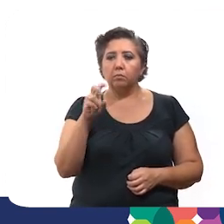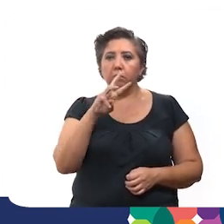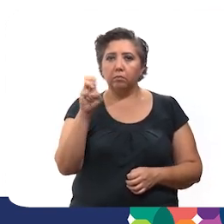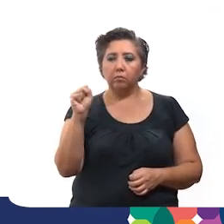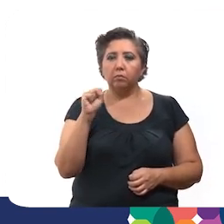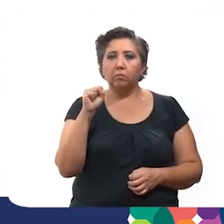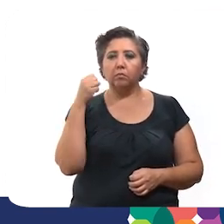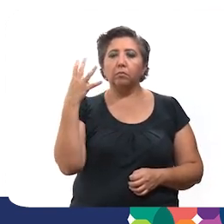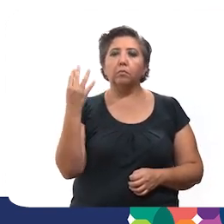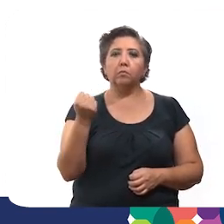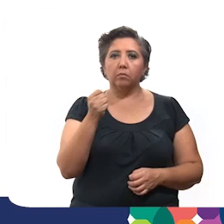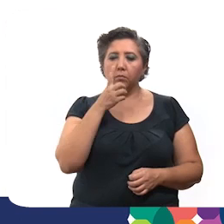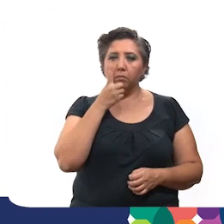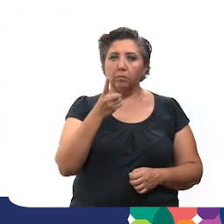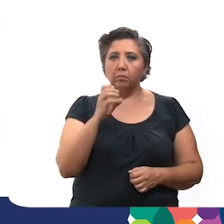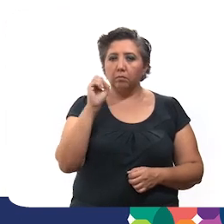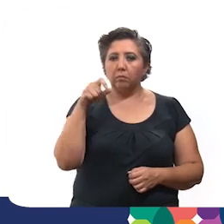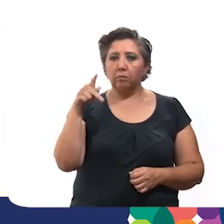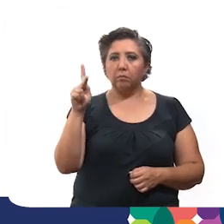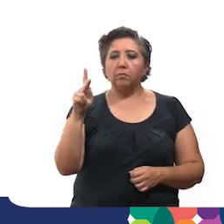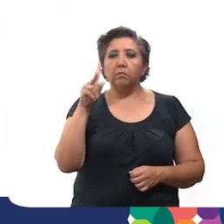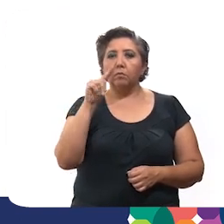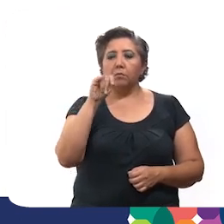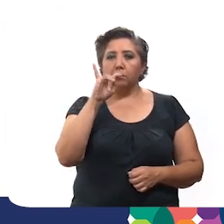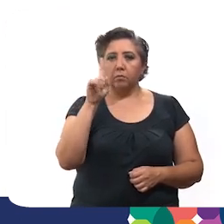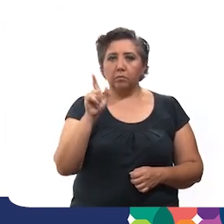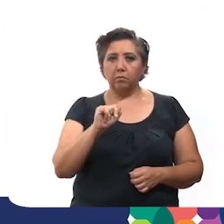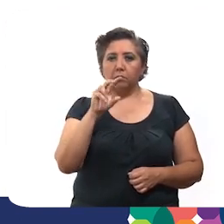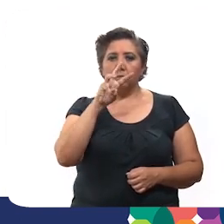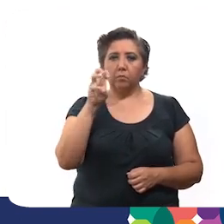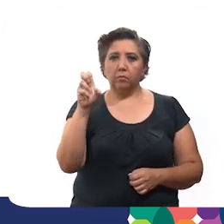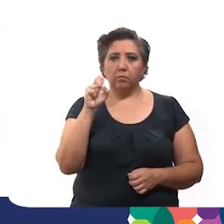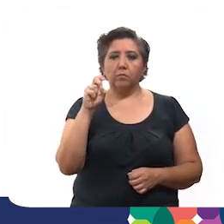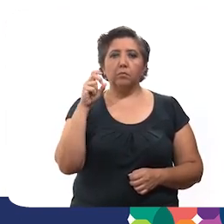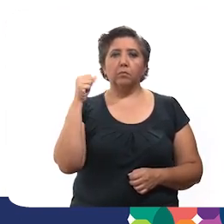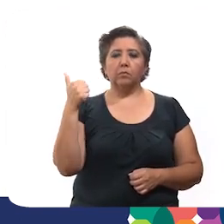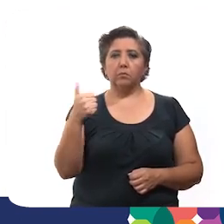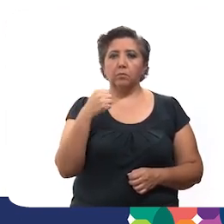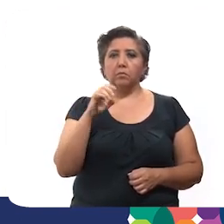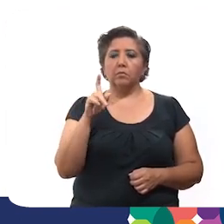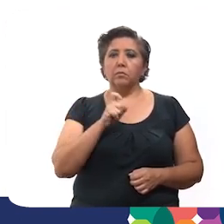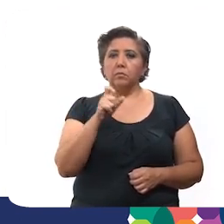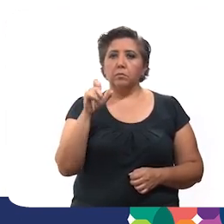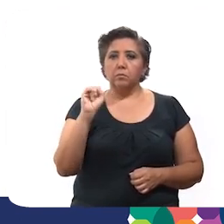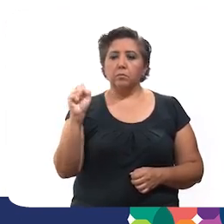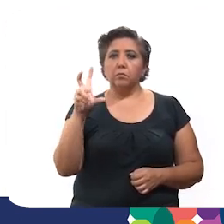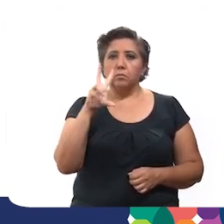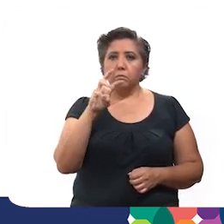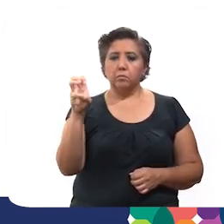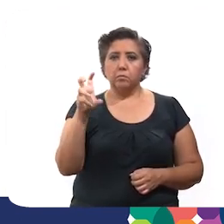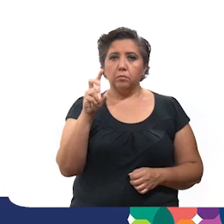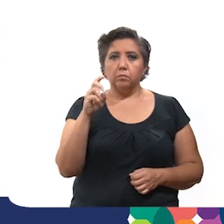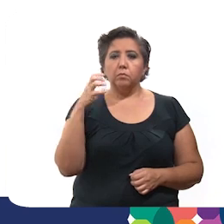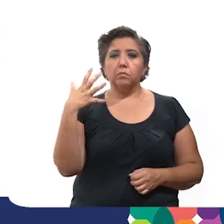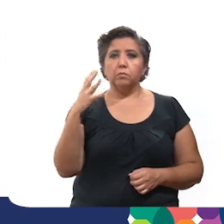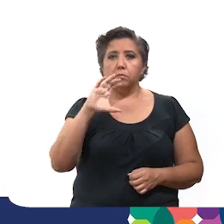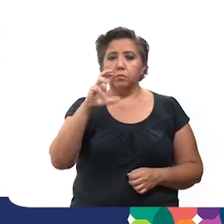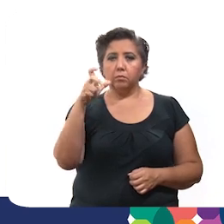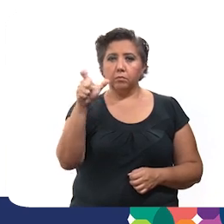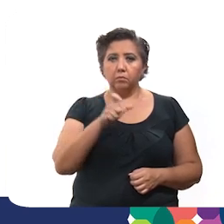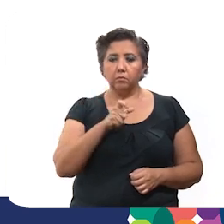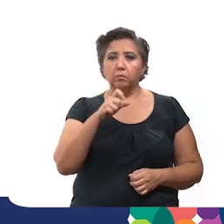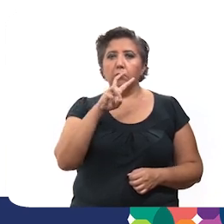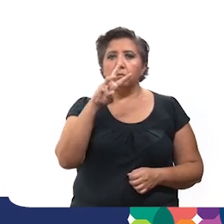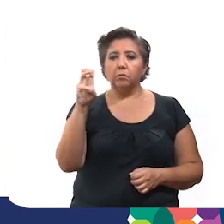369, Concal 352, Temozón 336, Oxcuscap 335,